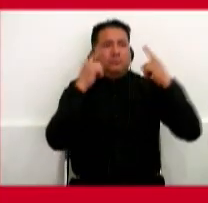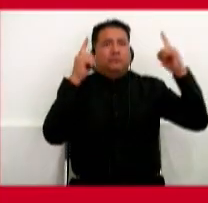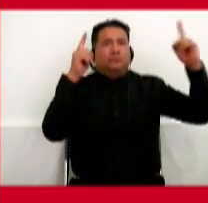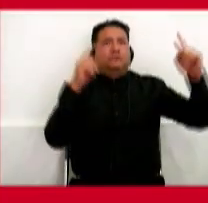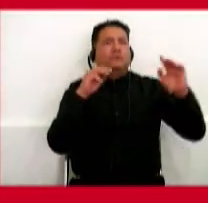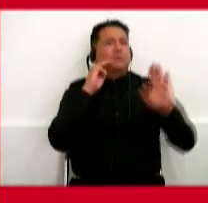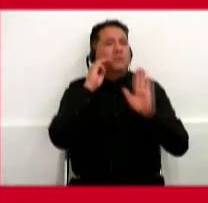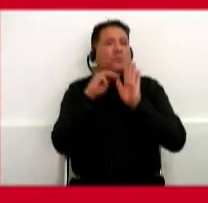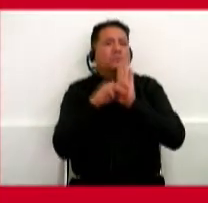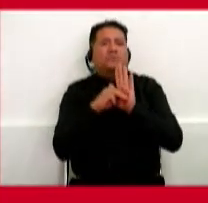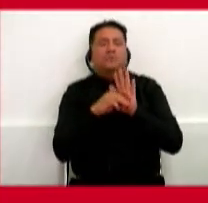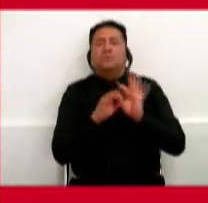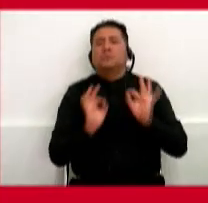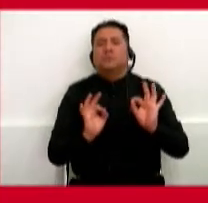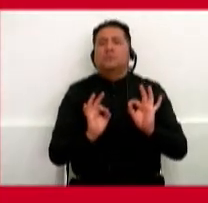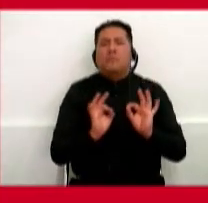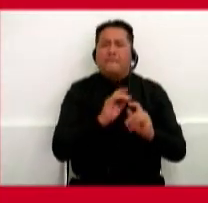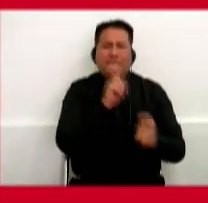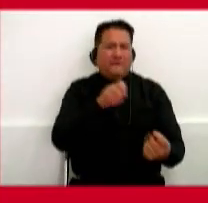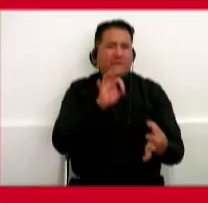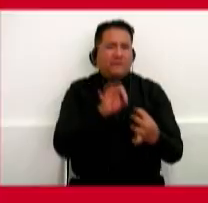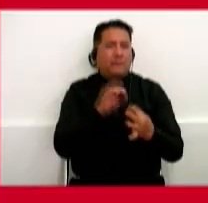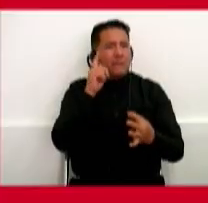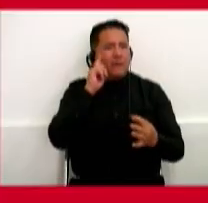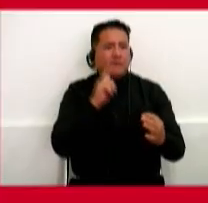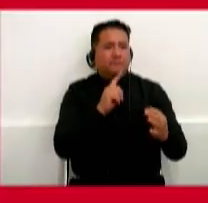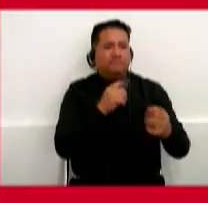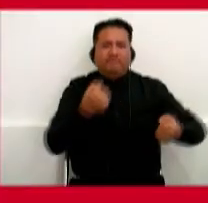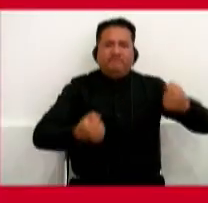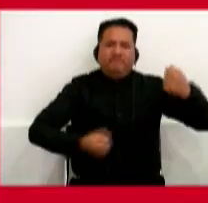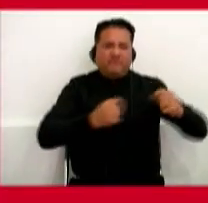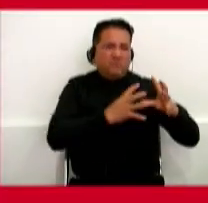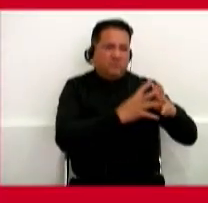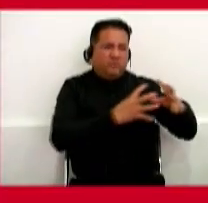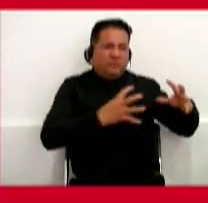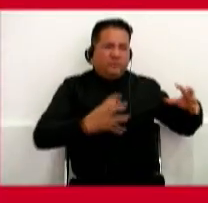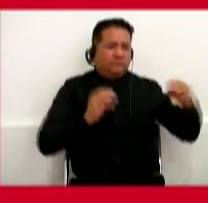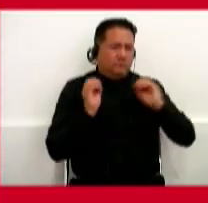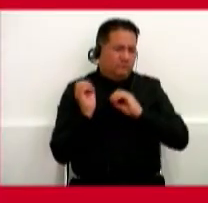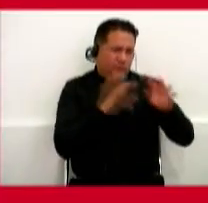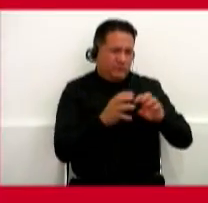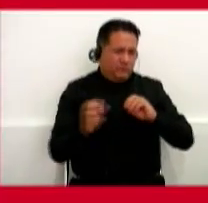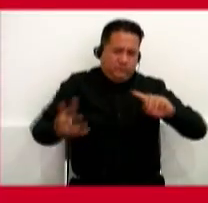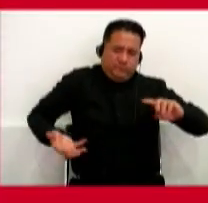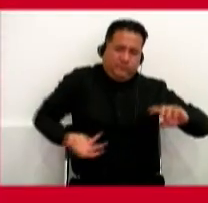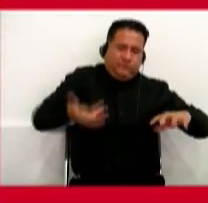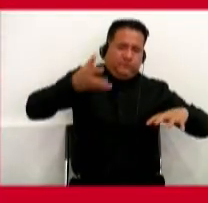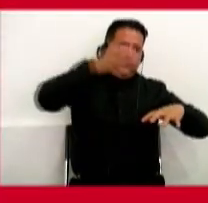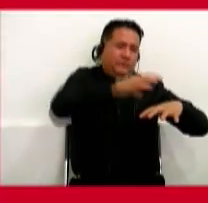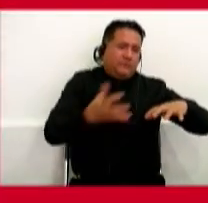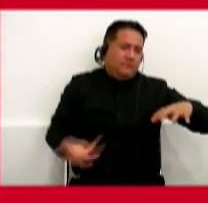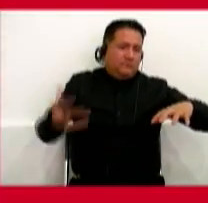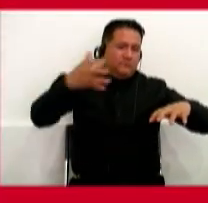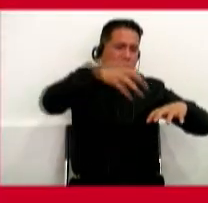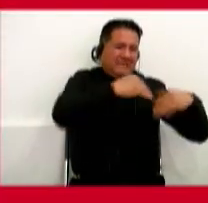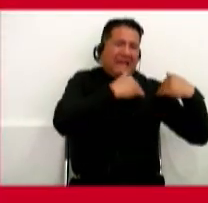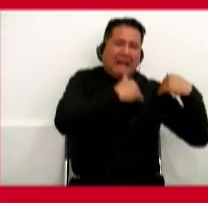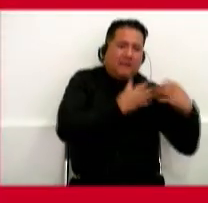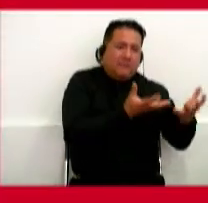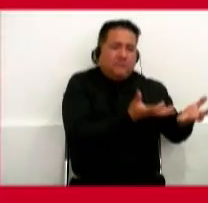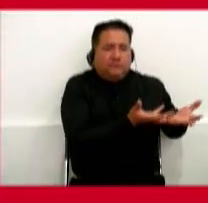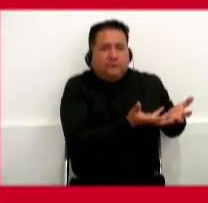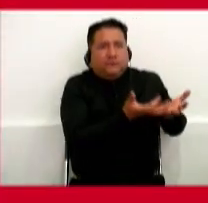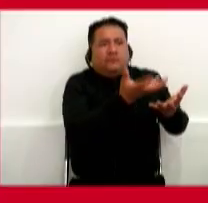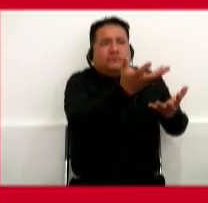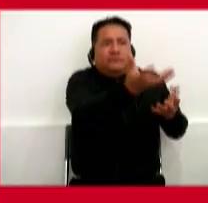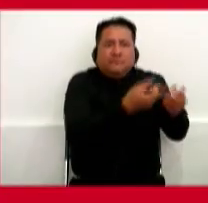gestión del proceso de carguío de camiones. Para esto nos trazamos 5 objetivos claros